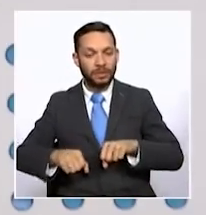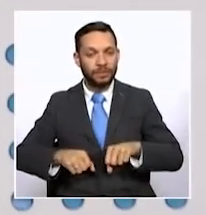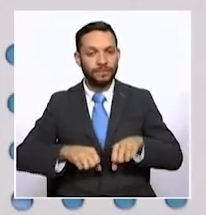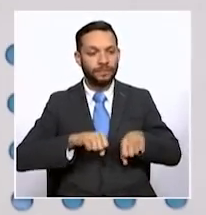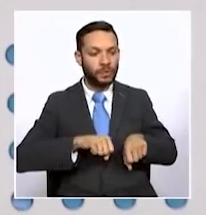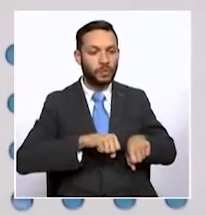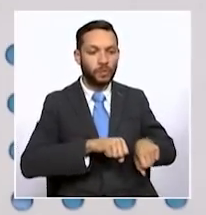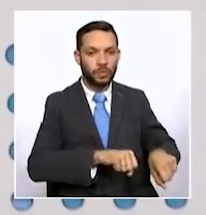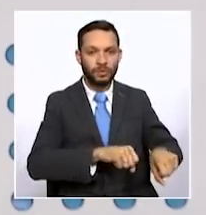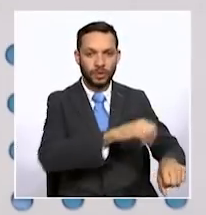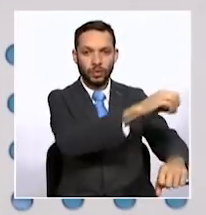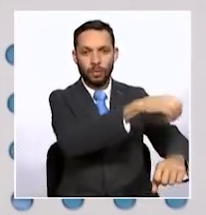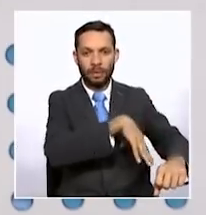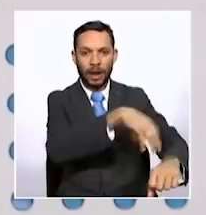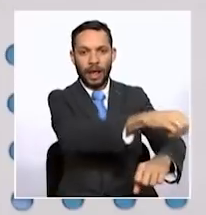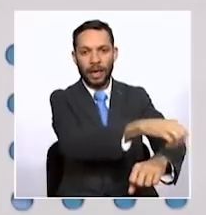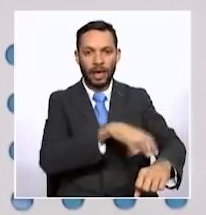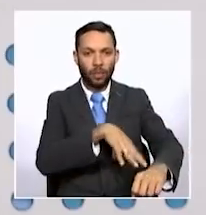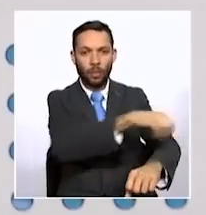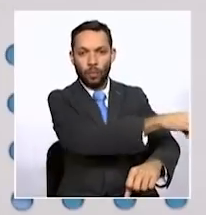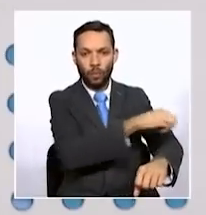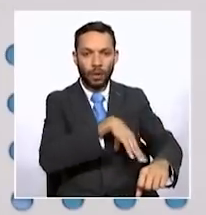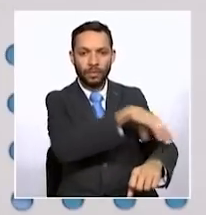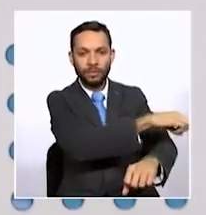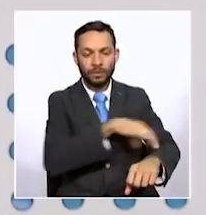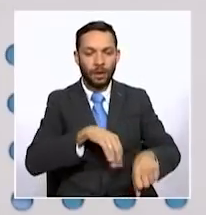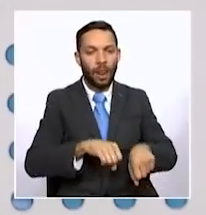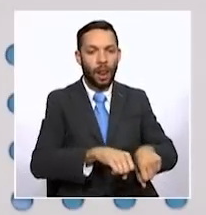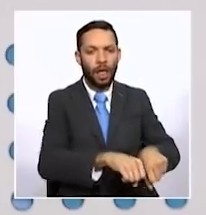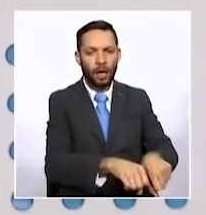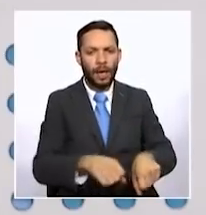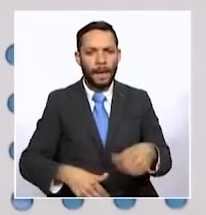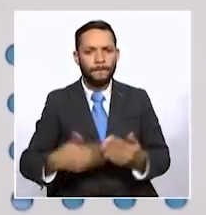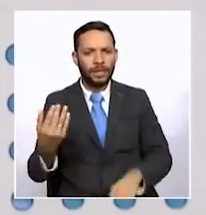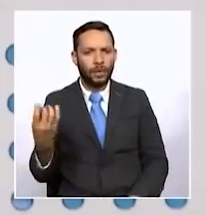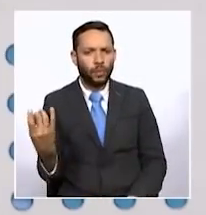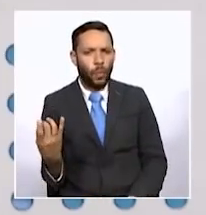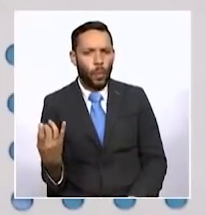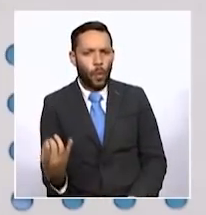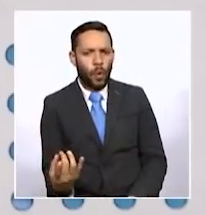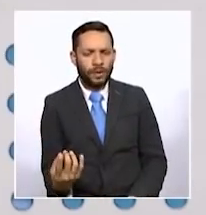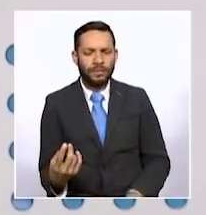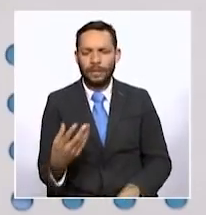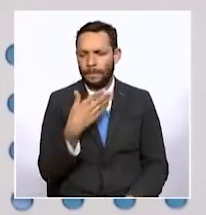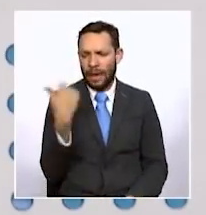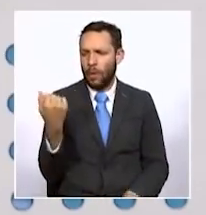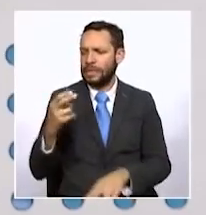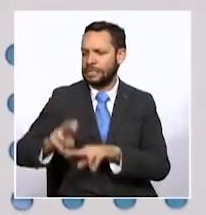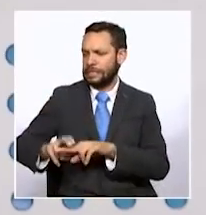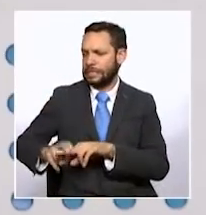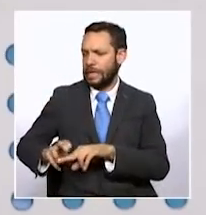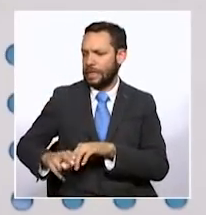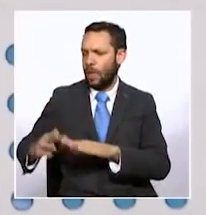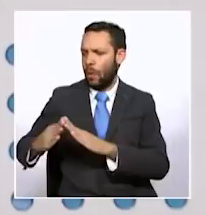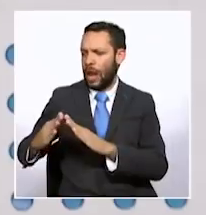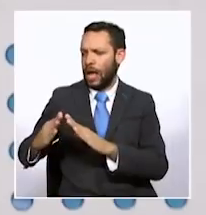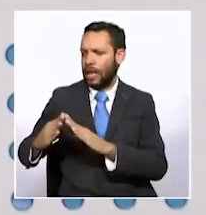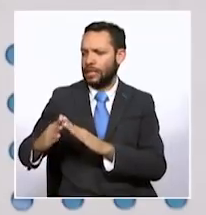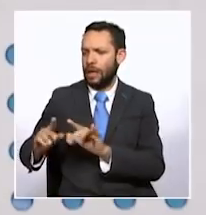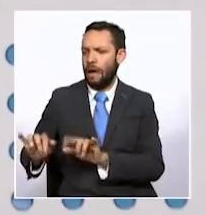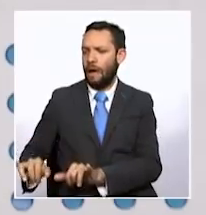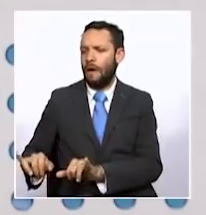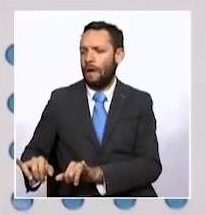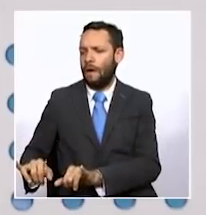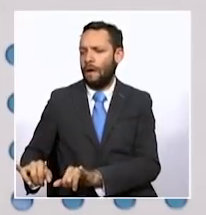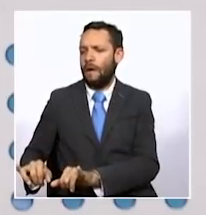misa, lo que fuera que fueran a hacer. Estos pacientes cuando empiezan con este tipo de dolores articulares se vuelven más sedentarios. Ese sedentarismo hace que se pueda aumentar el